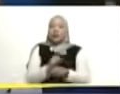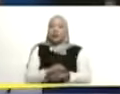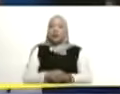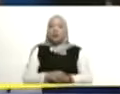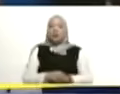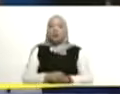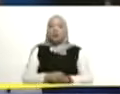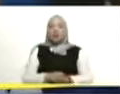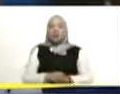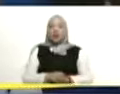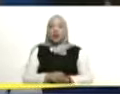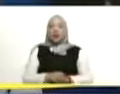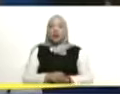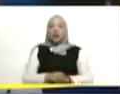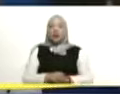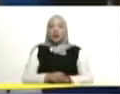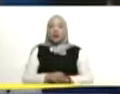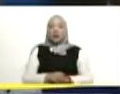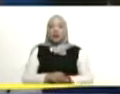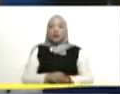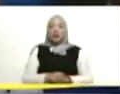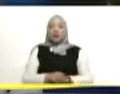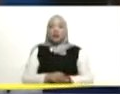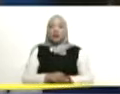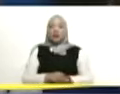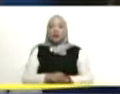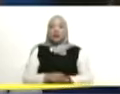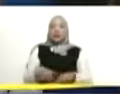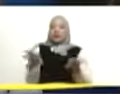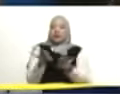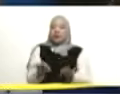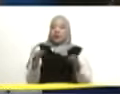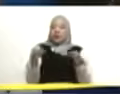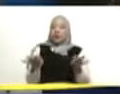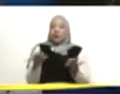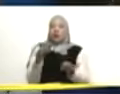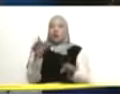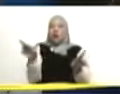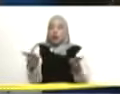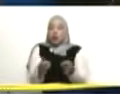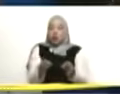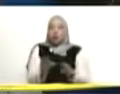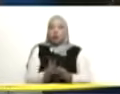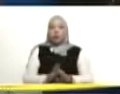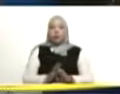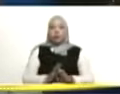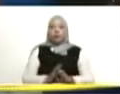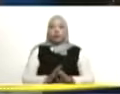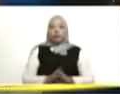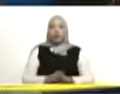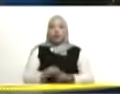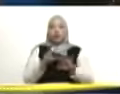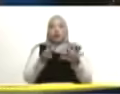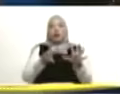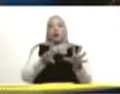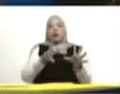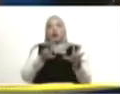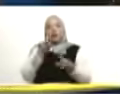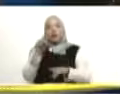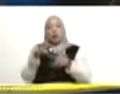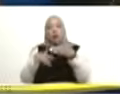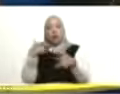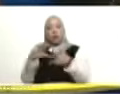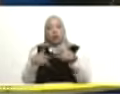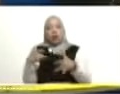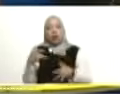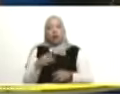misión Juventud Venezuela. Naguará. Hago el resumen. 7 vértices de acción.